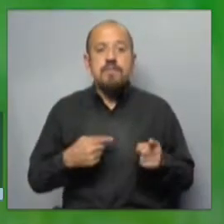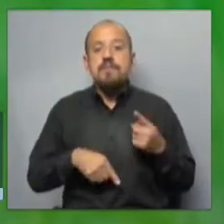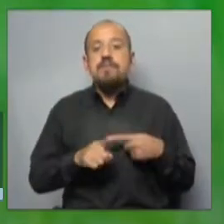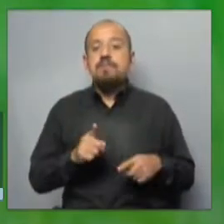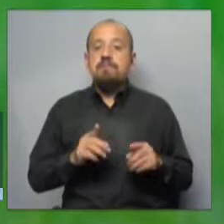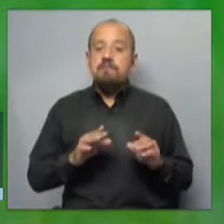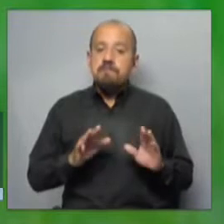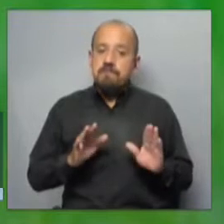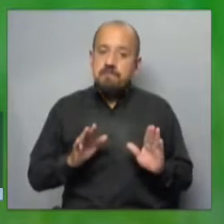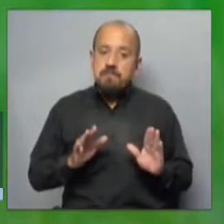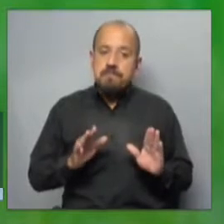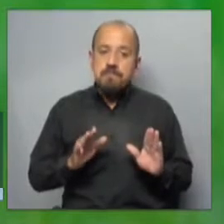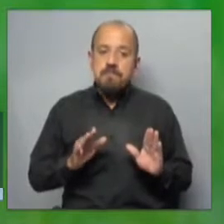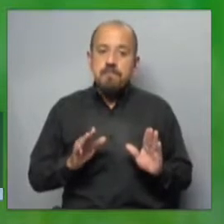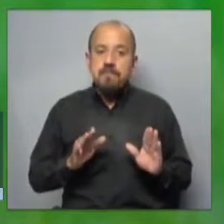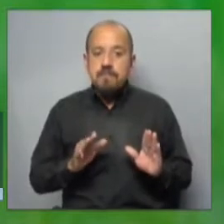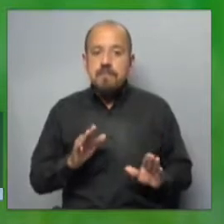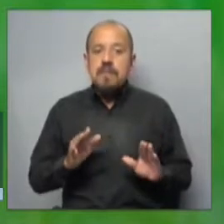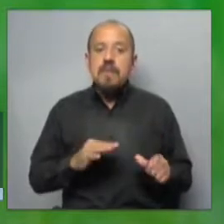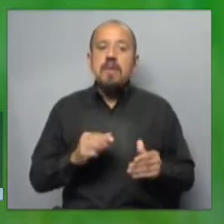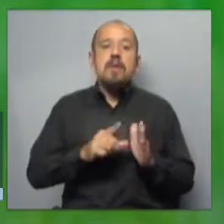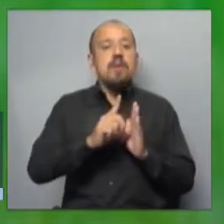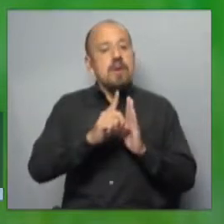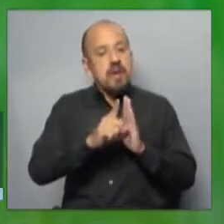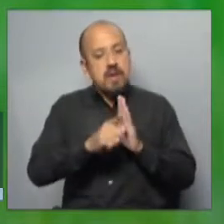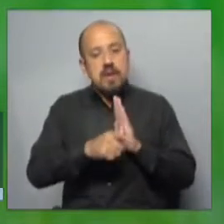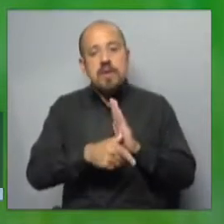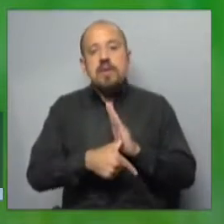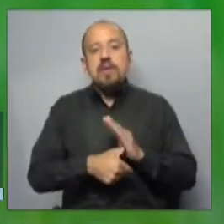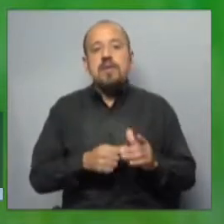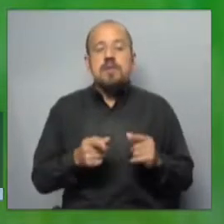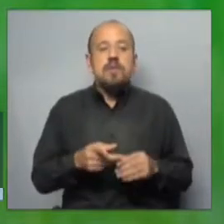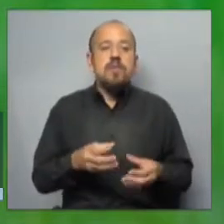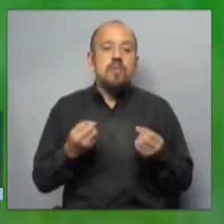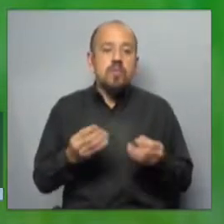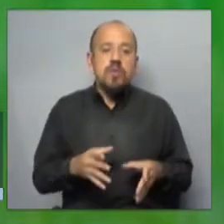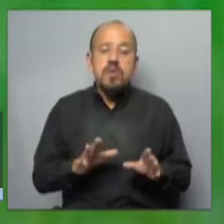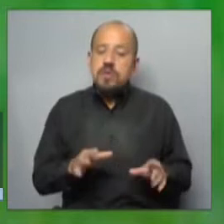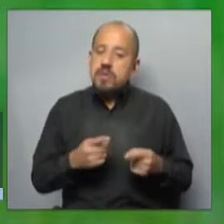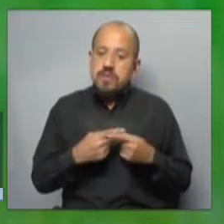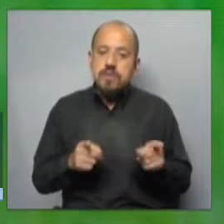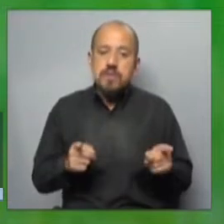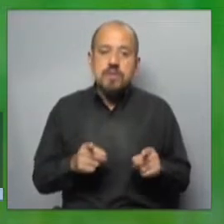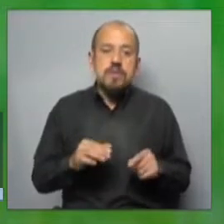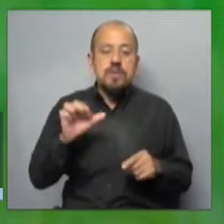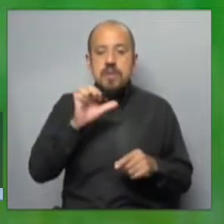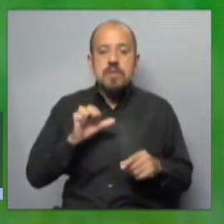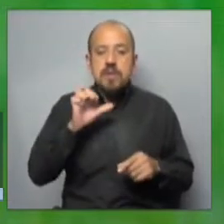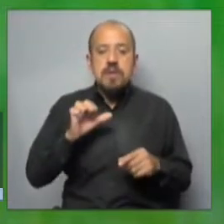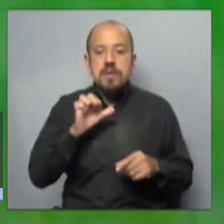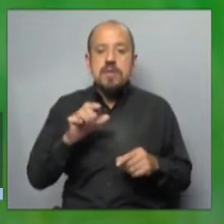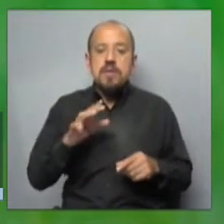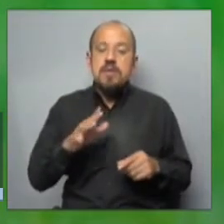está haciendo más lenta a la implementación porque corre por otros perfiles las empresas tienen que estar